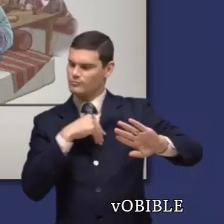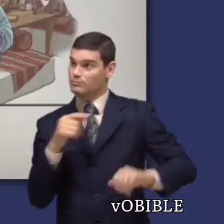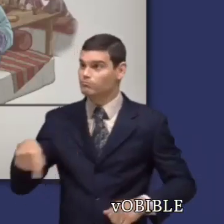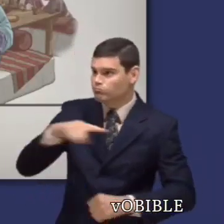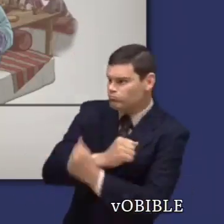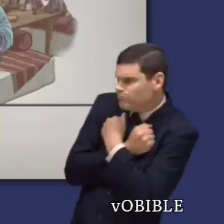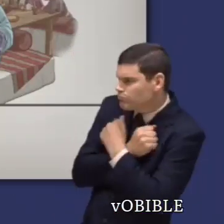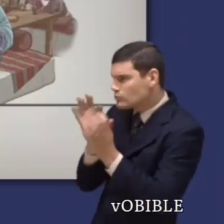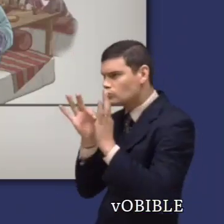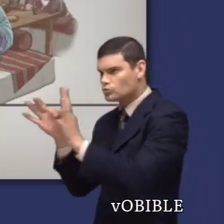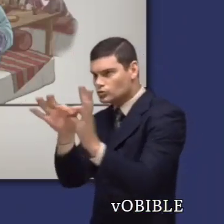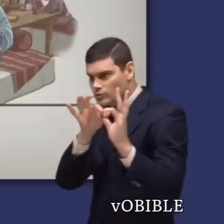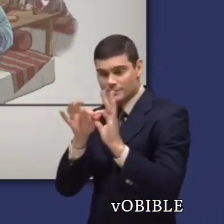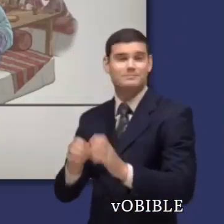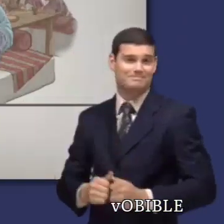mayor.